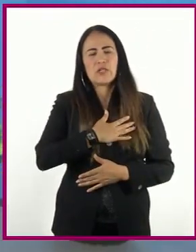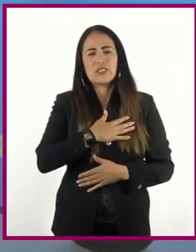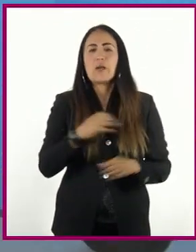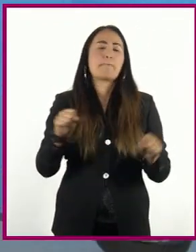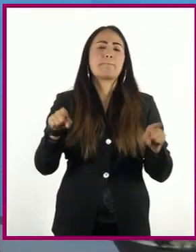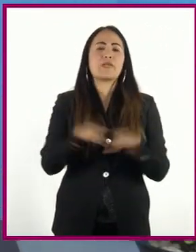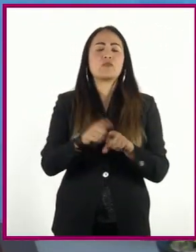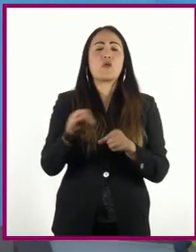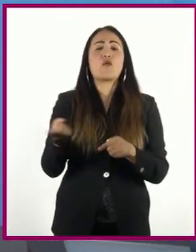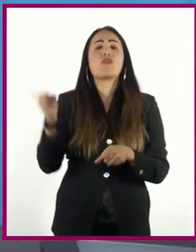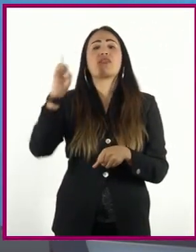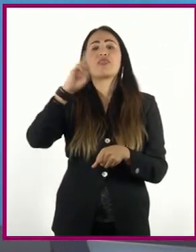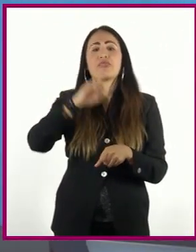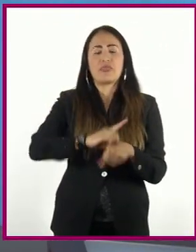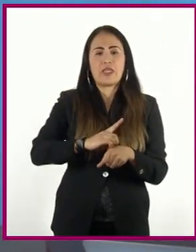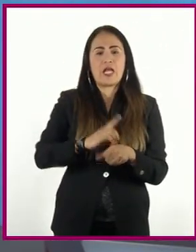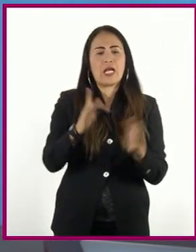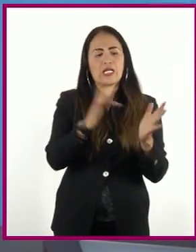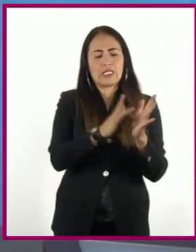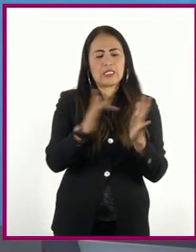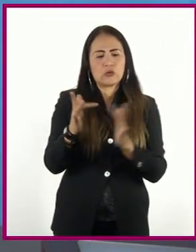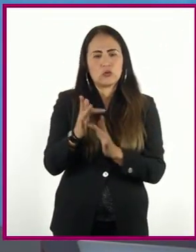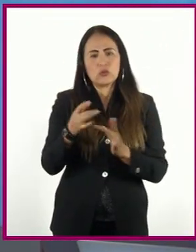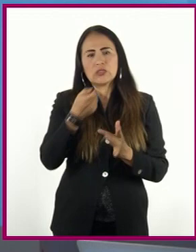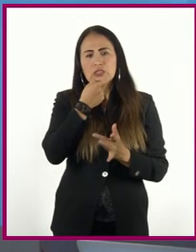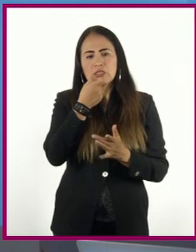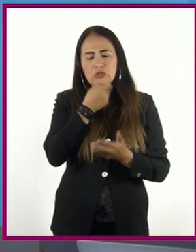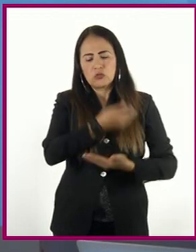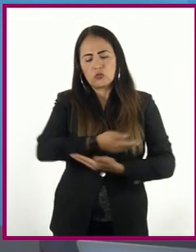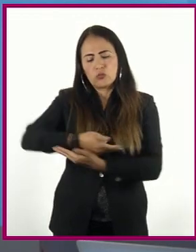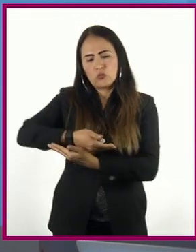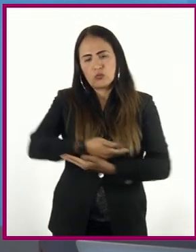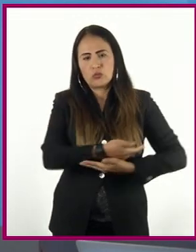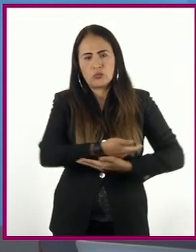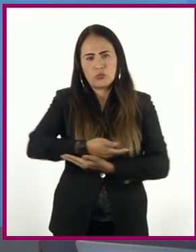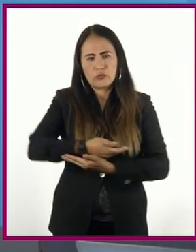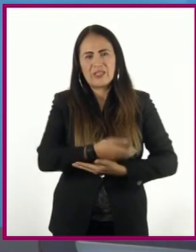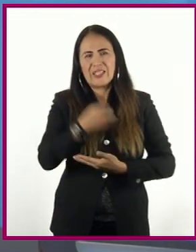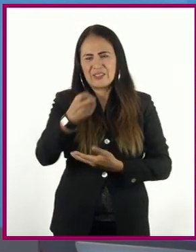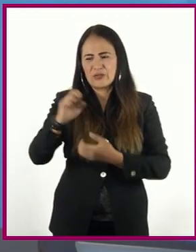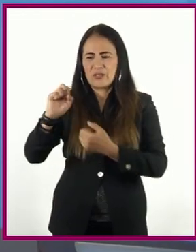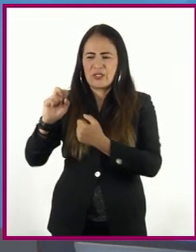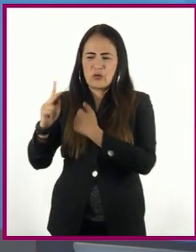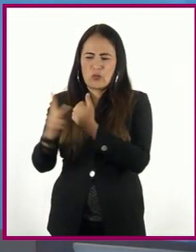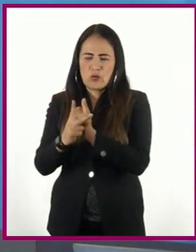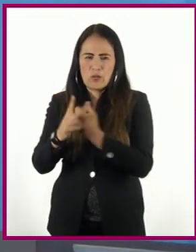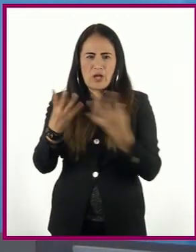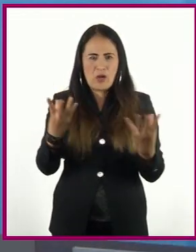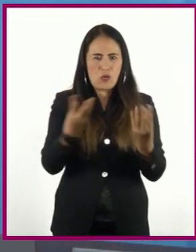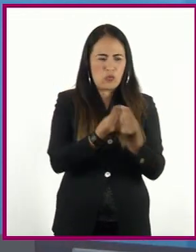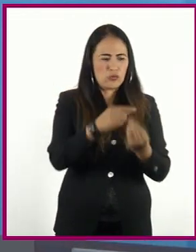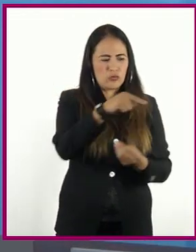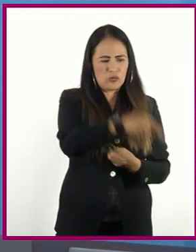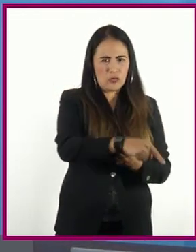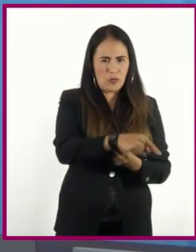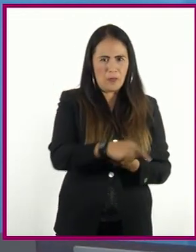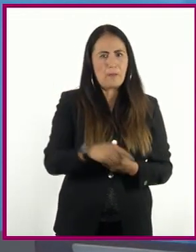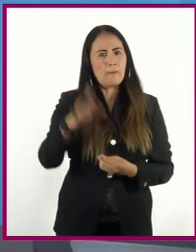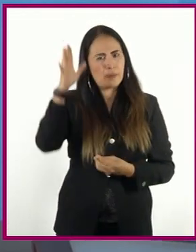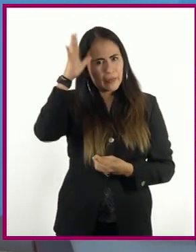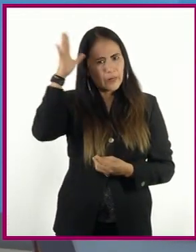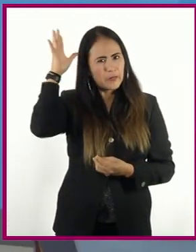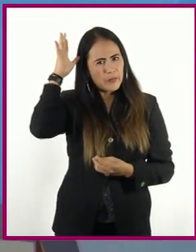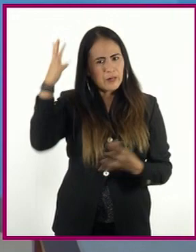Candelaria, que se celebra cada 2 de febrero, es también una mezcla de la cultura europea y la prehispánica. Esta